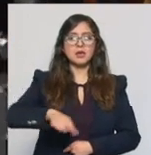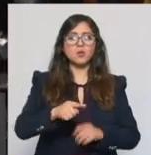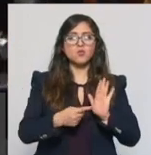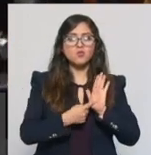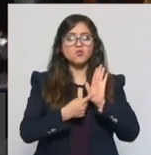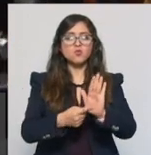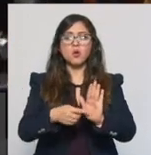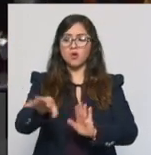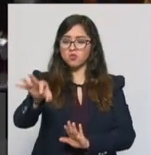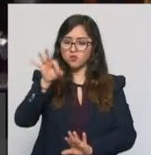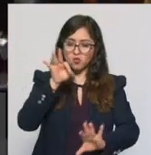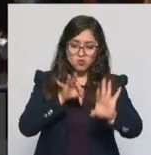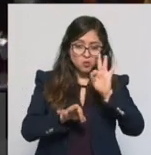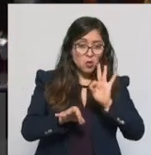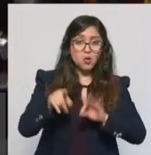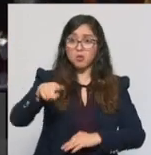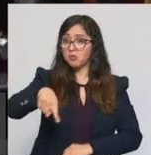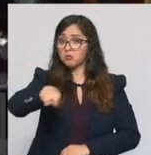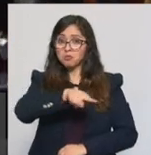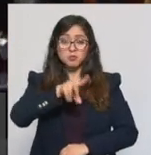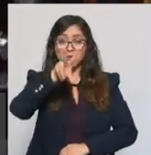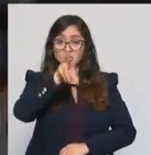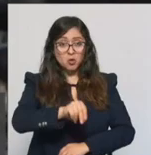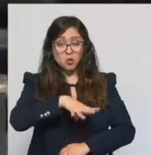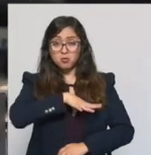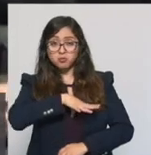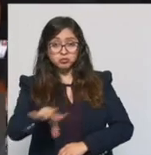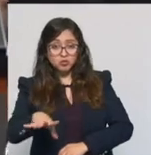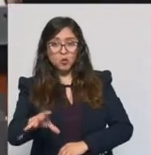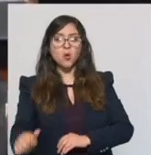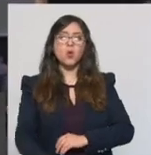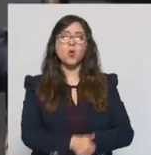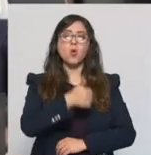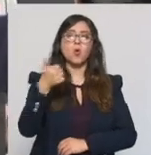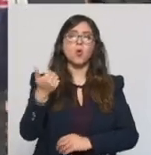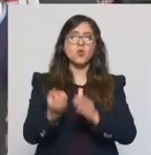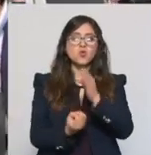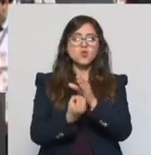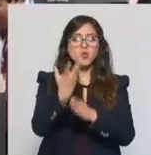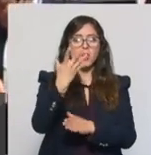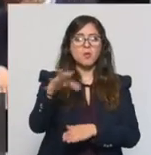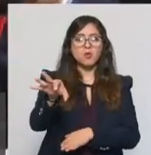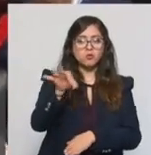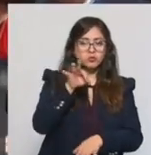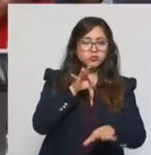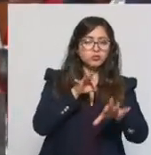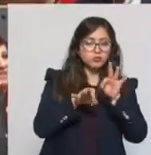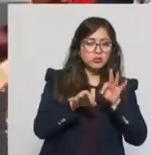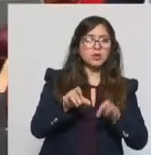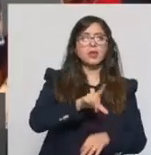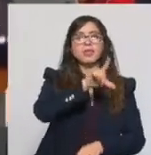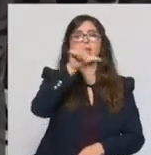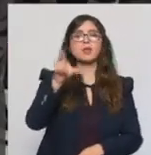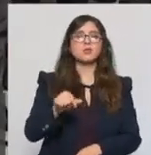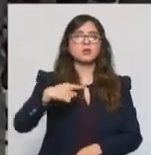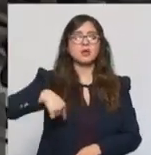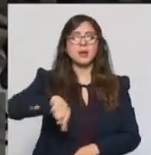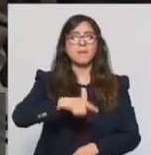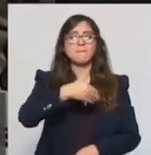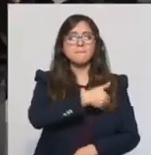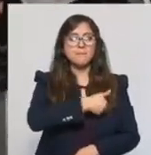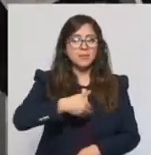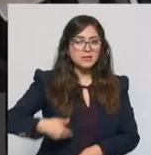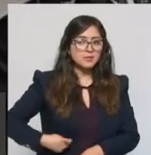es rechazada esta terna, presenta otra, y en caso contrario, pues el presidente tiene una facultad